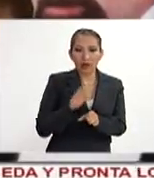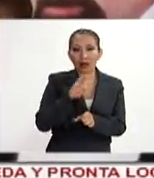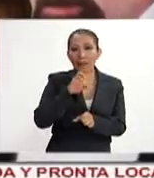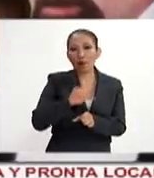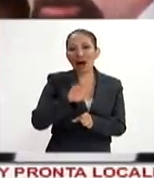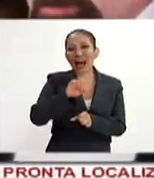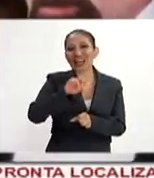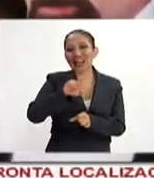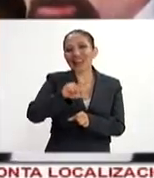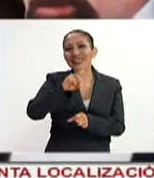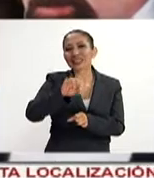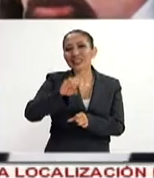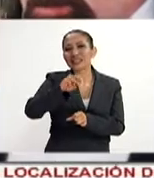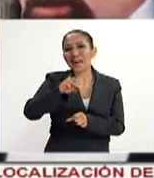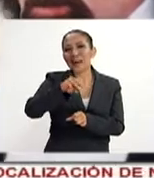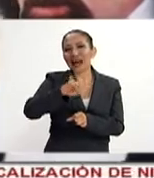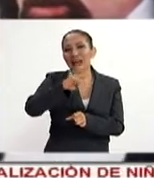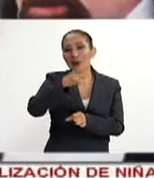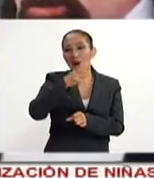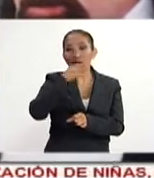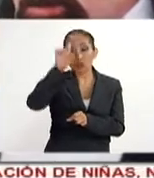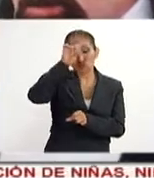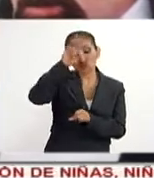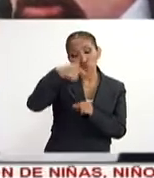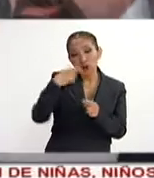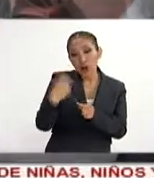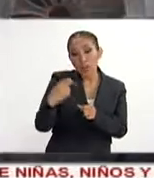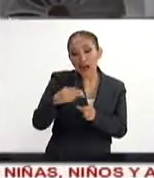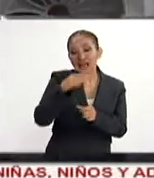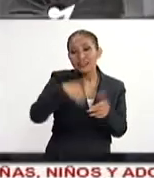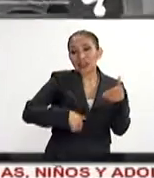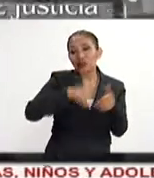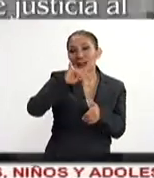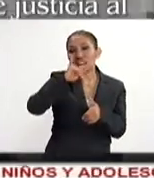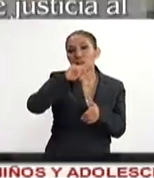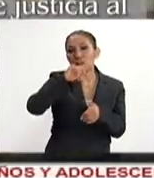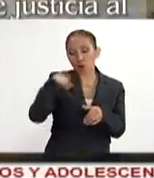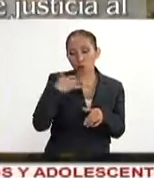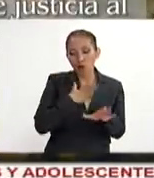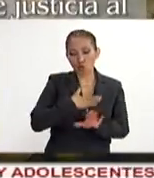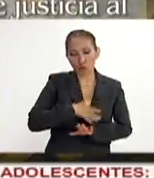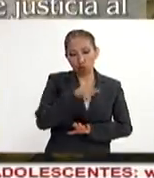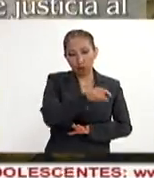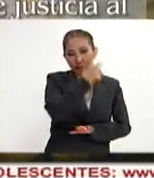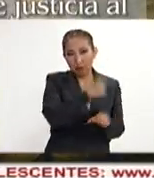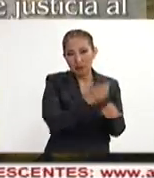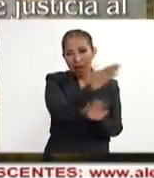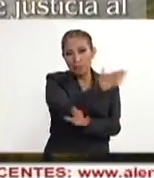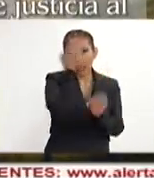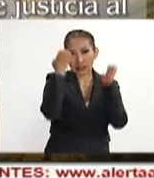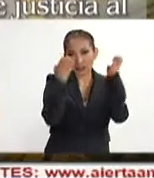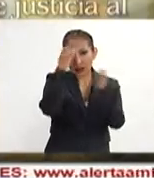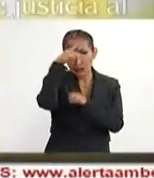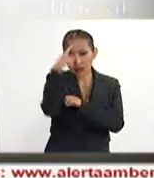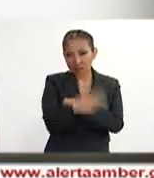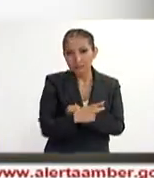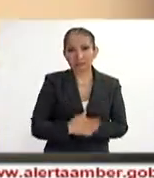Ramón Canal de Samaniego, quien propuso el nombre de Teatro Iturbide como un acto de justicia al primer emperador de